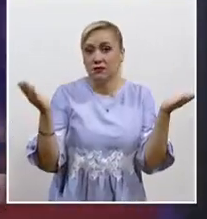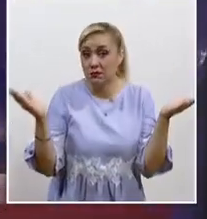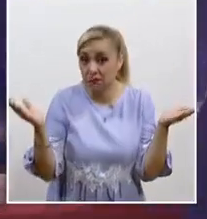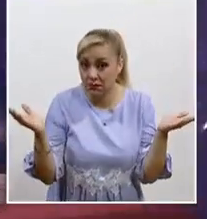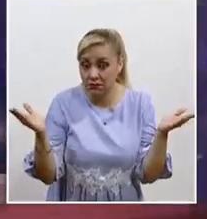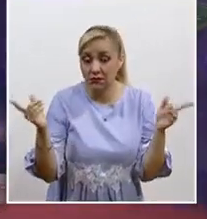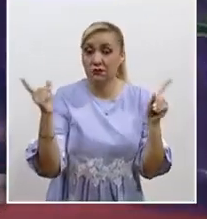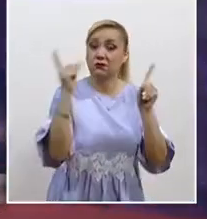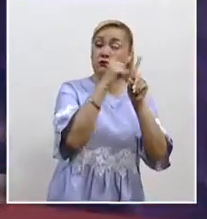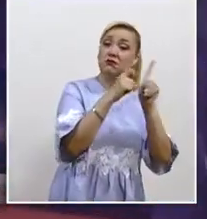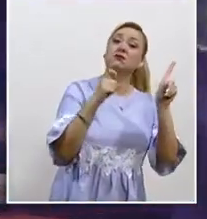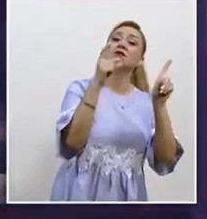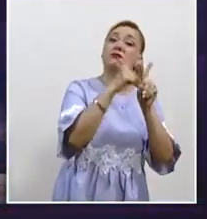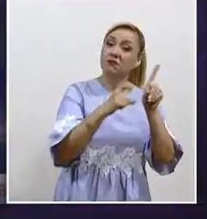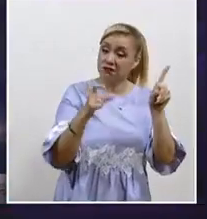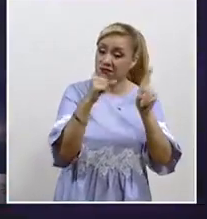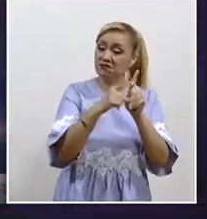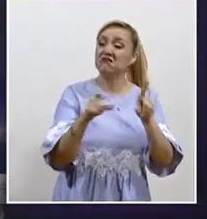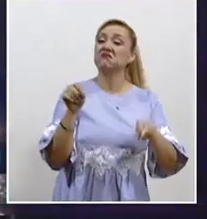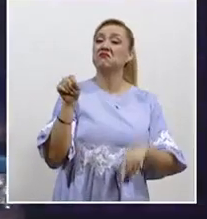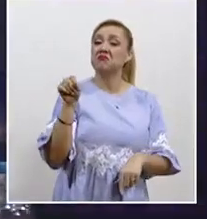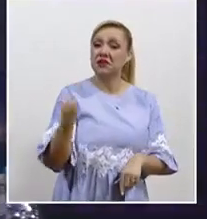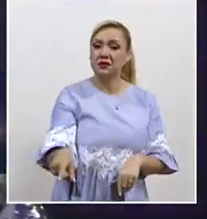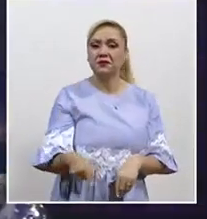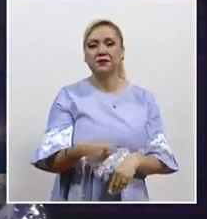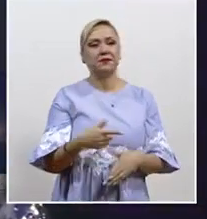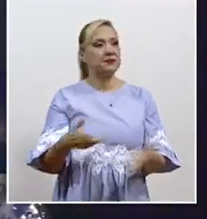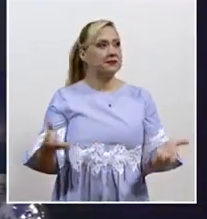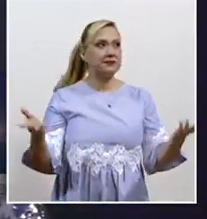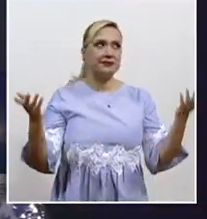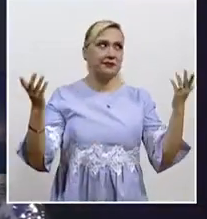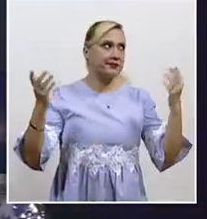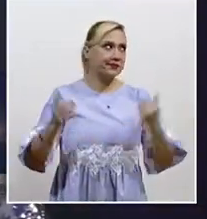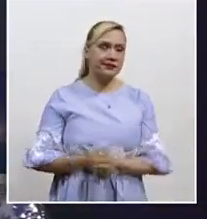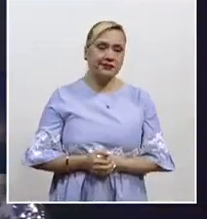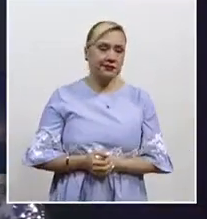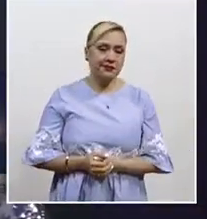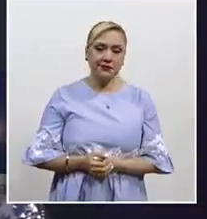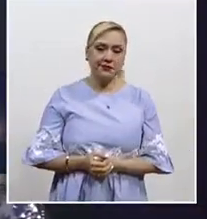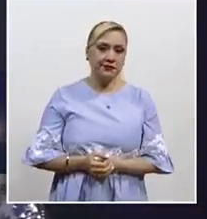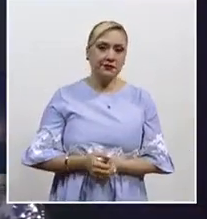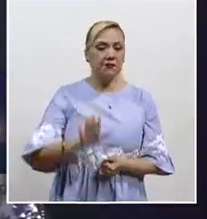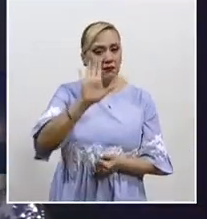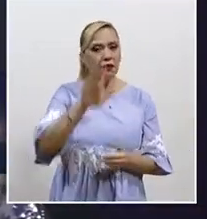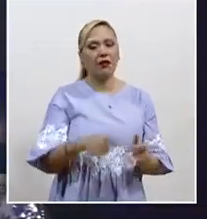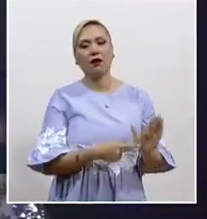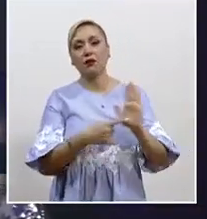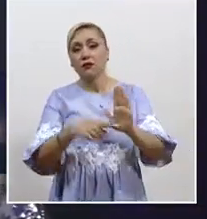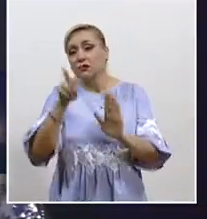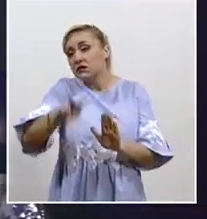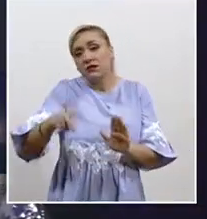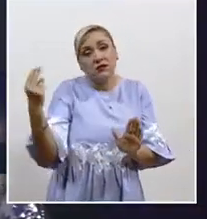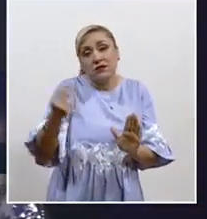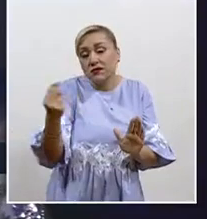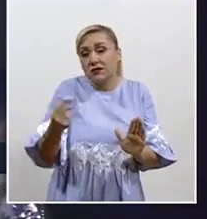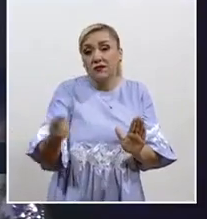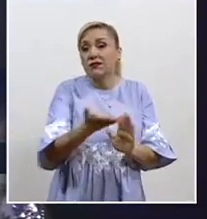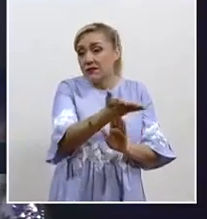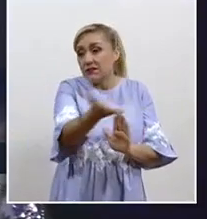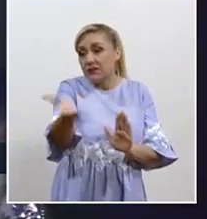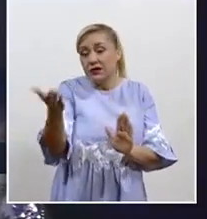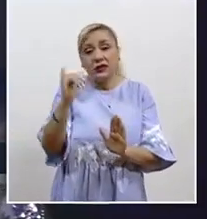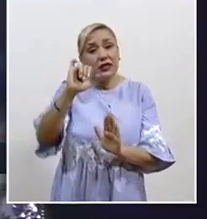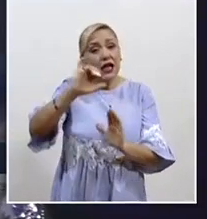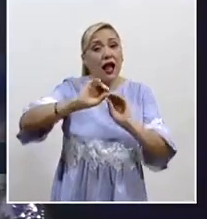de crítica él mismo lo subrayó pero en donde se ponía de relieve y de manifiesto la necesidad a la que usted está aludiendo